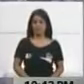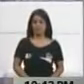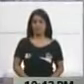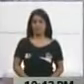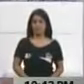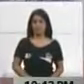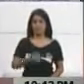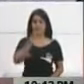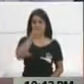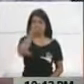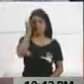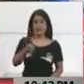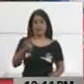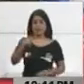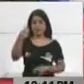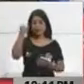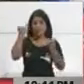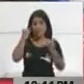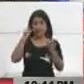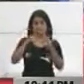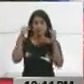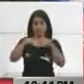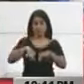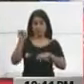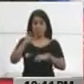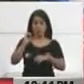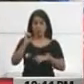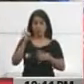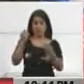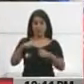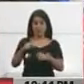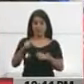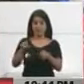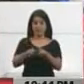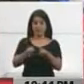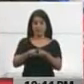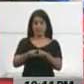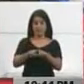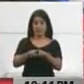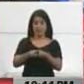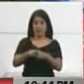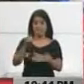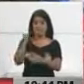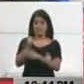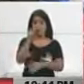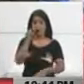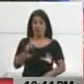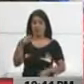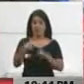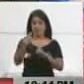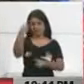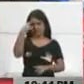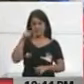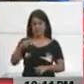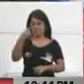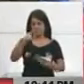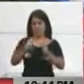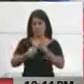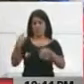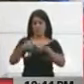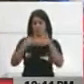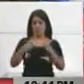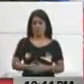Tratar de matar la idea, las ideas, tratar, matar al hombre. No, era matar al Che como figura revolucionaria.